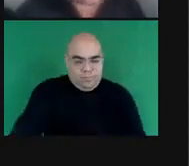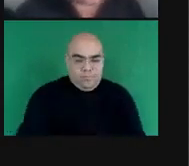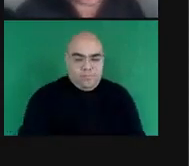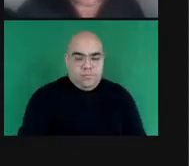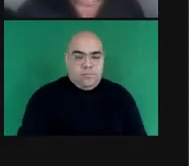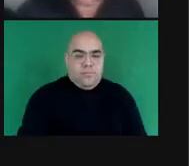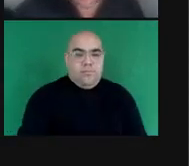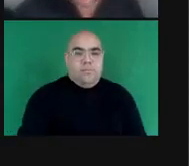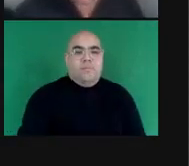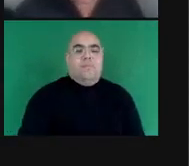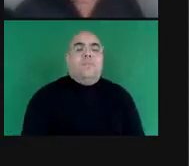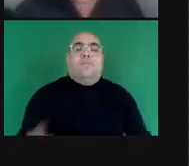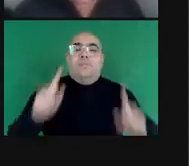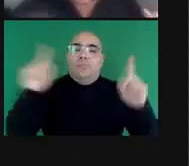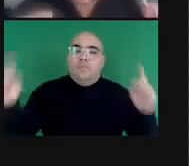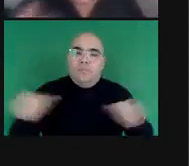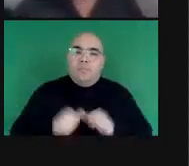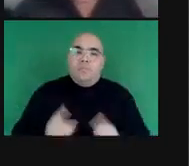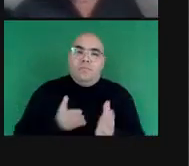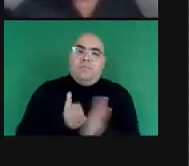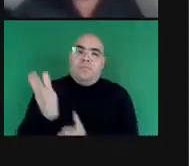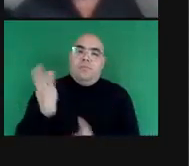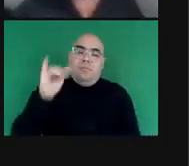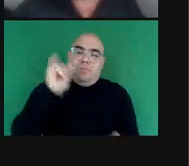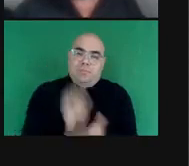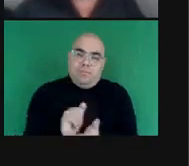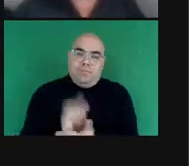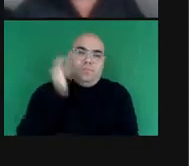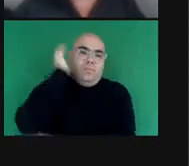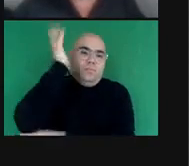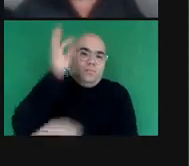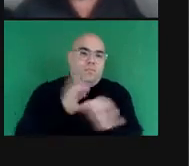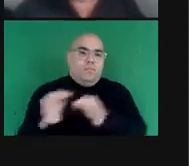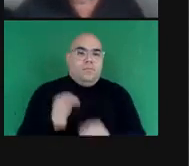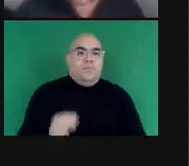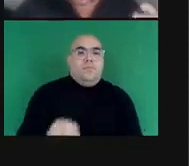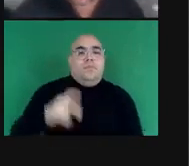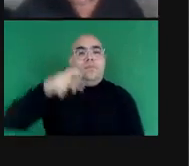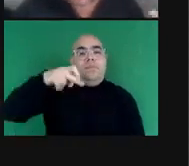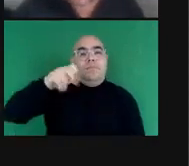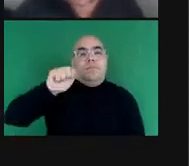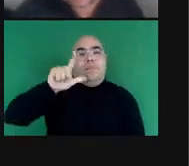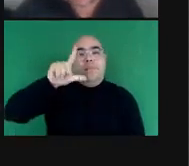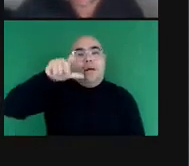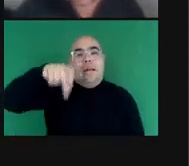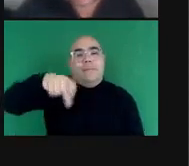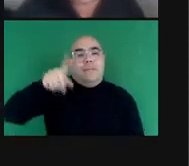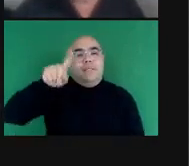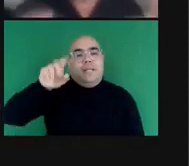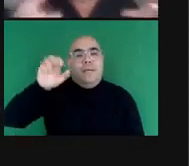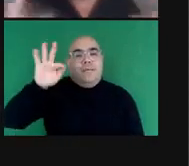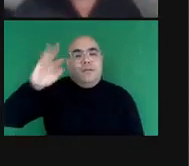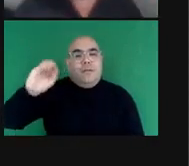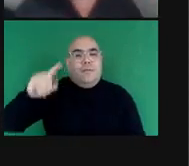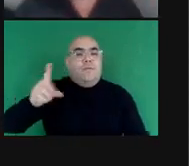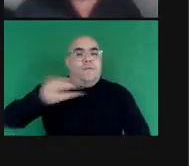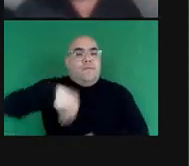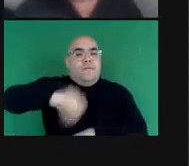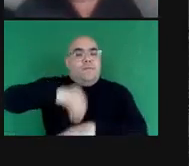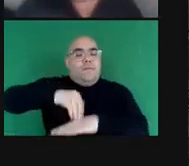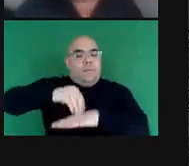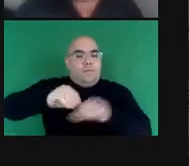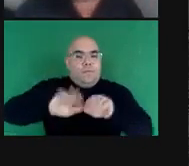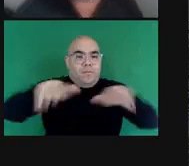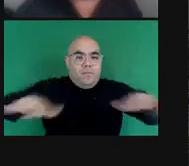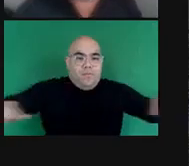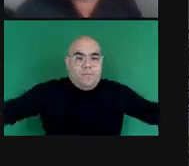cada contexto. Esta ponencia, entonces, la titulo como el palimpsesto como fenómeno del paisaje urbano en Bogotá. Este concepto del